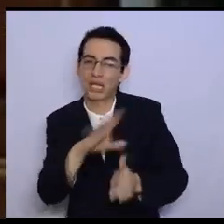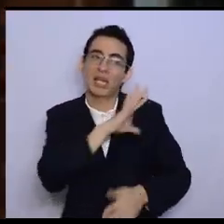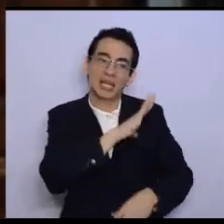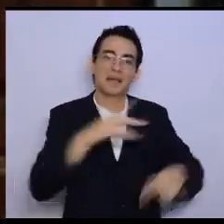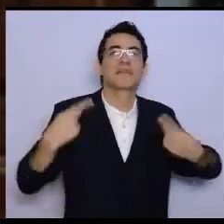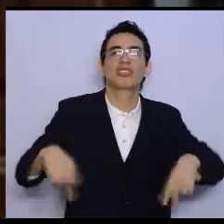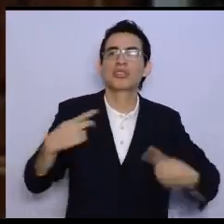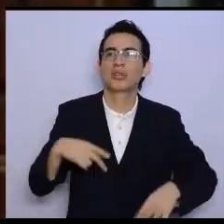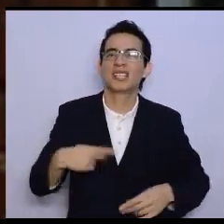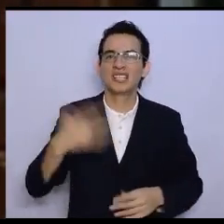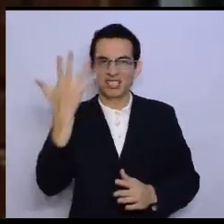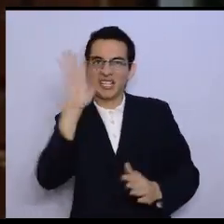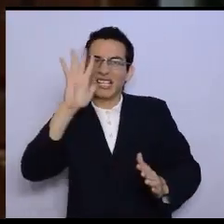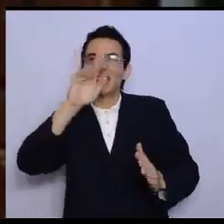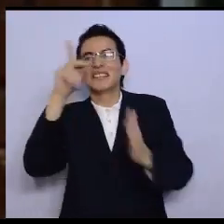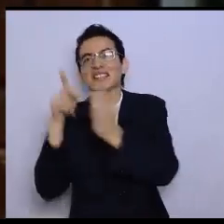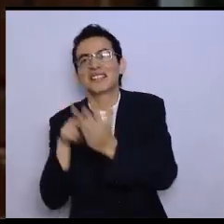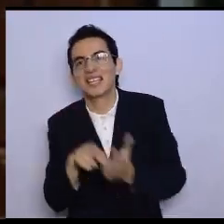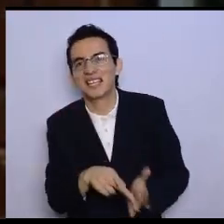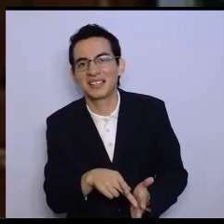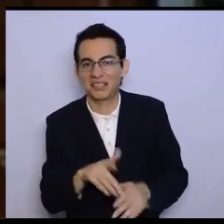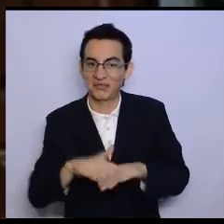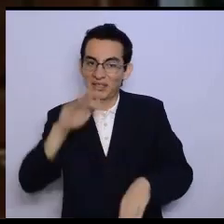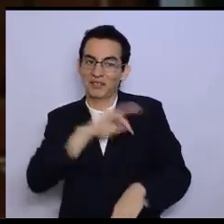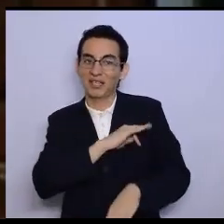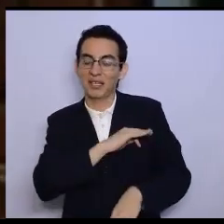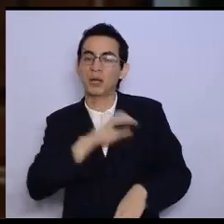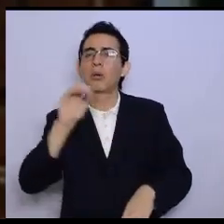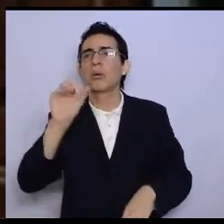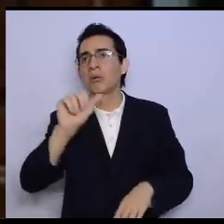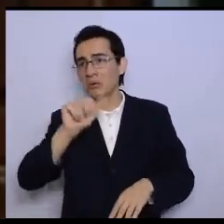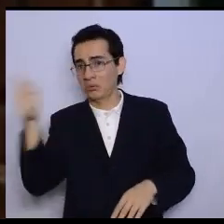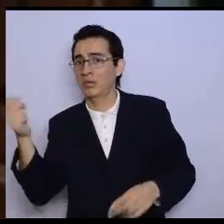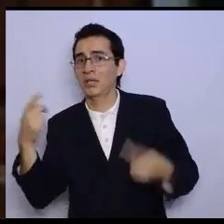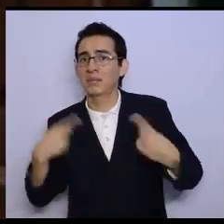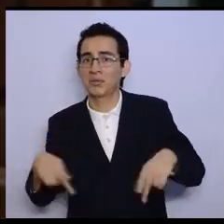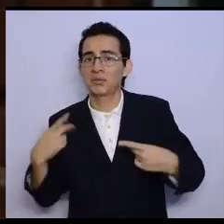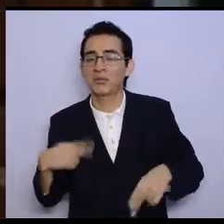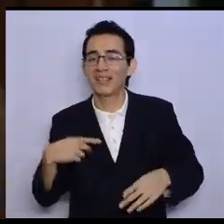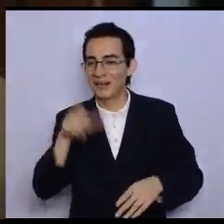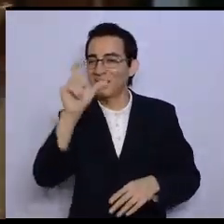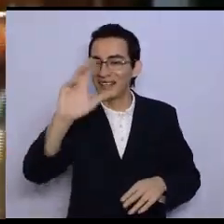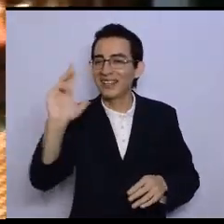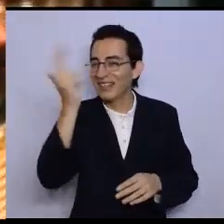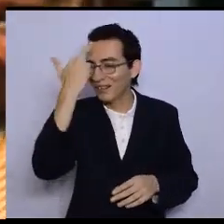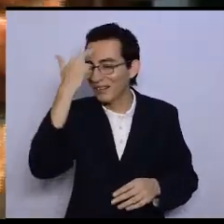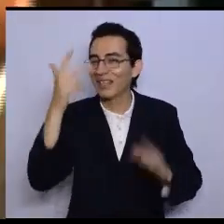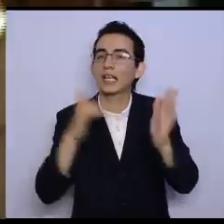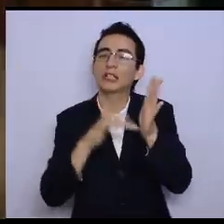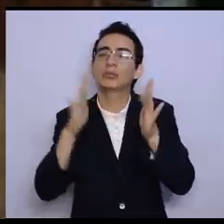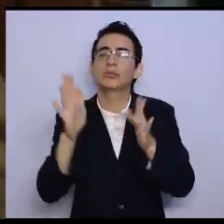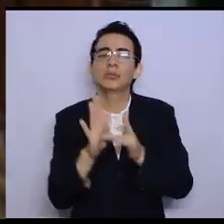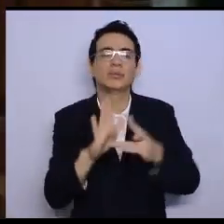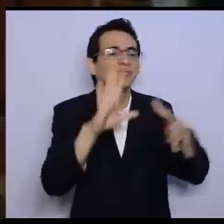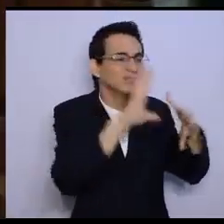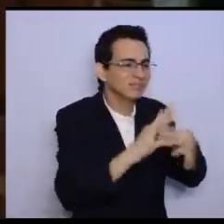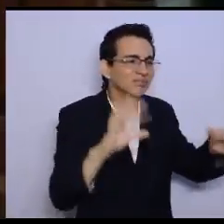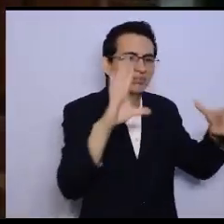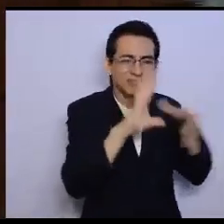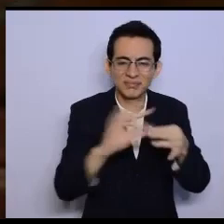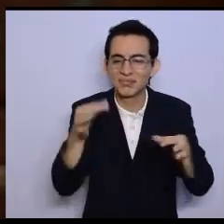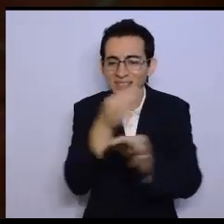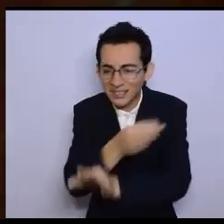quilates. ¿Sí? Otra de... ¿Se acuerdan cuando Jesús un día, cuando estaba discipulando a